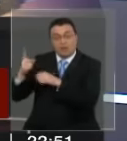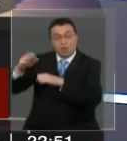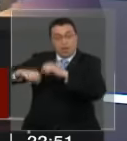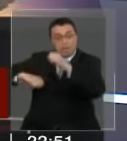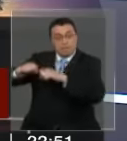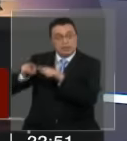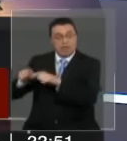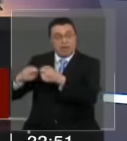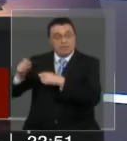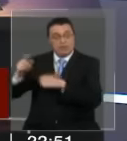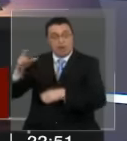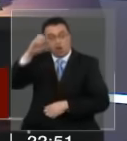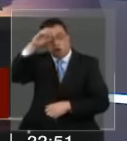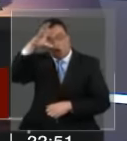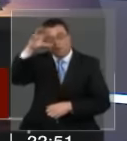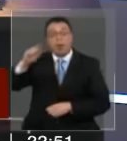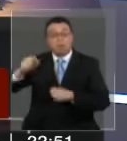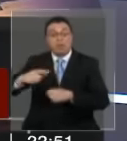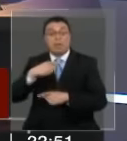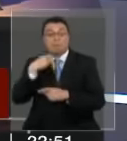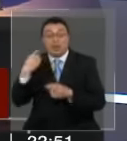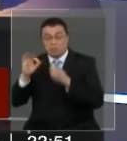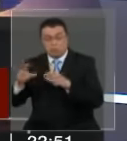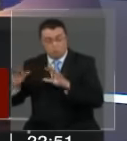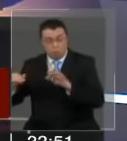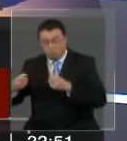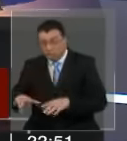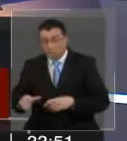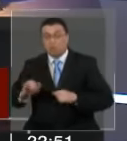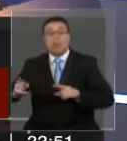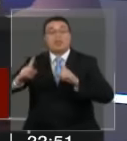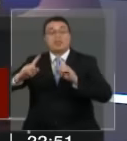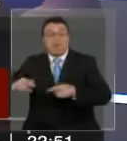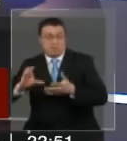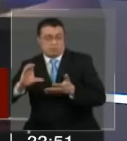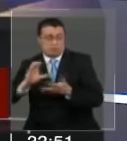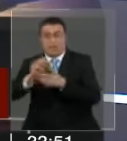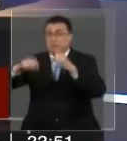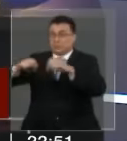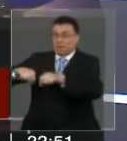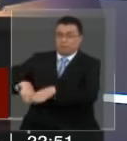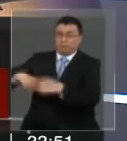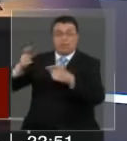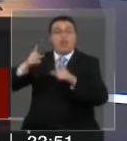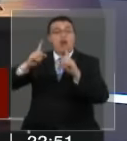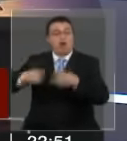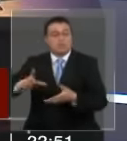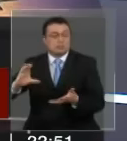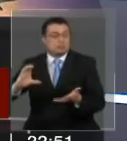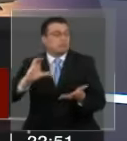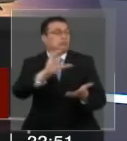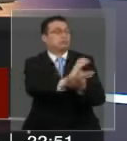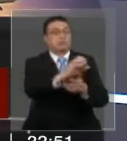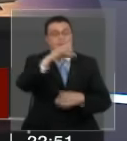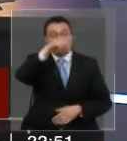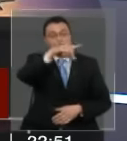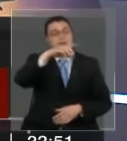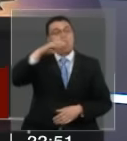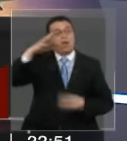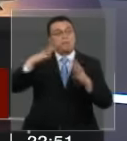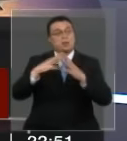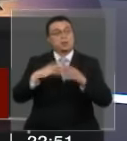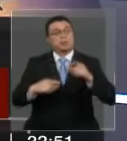empresa, ¿ya?, donde puede tener pérdida y tener garantizado que tiene que entregar dinero. Aunque quiebre la empresa, está obligada a dar dinero. Pero ¿quién lo ha defendido? O